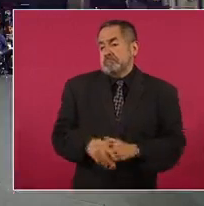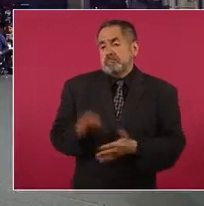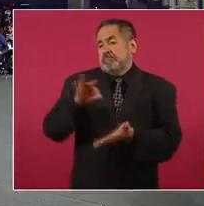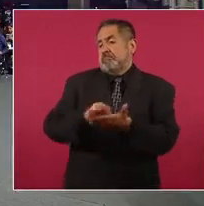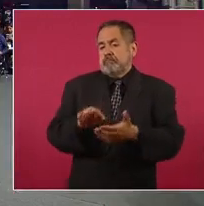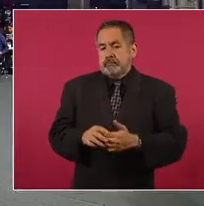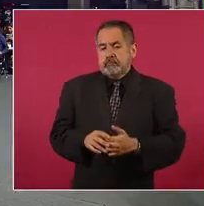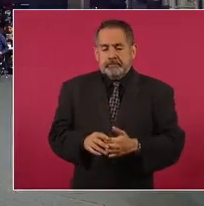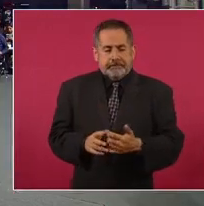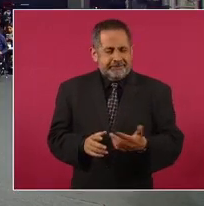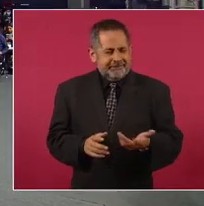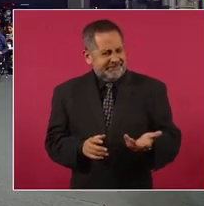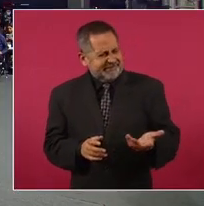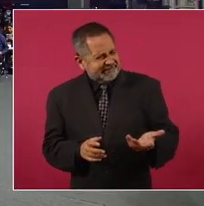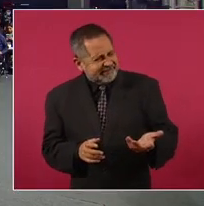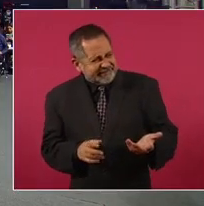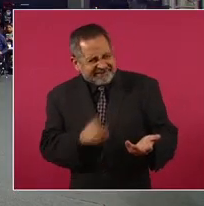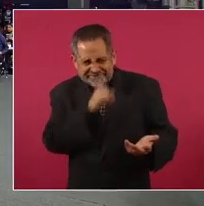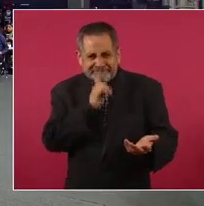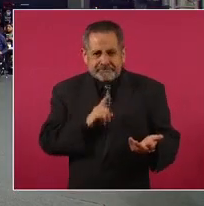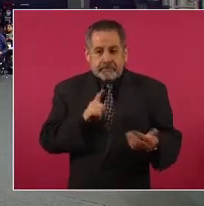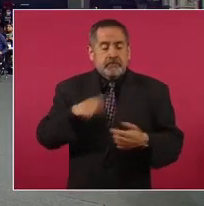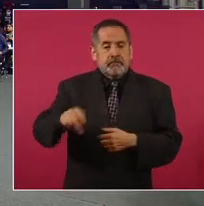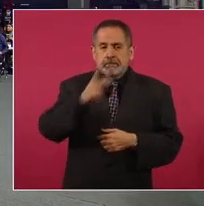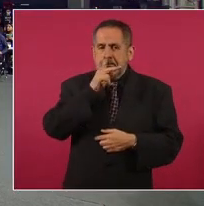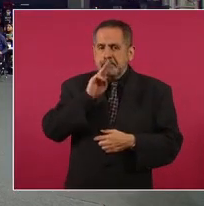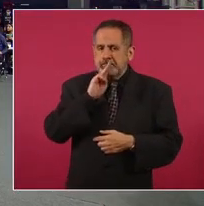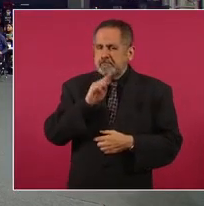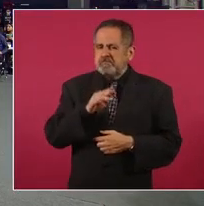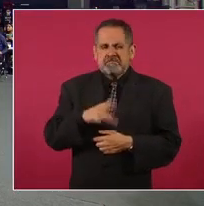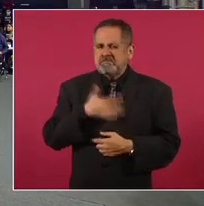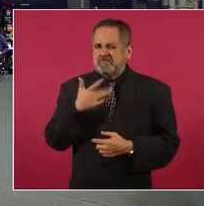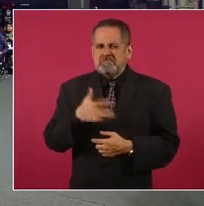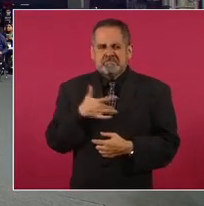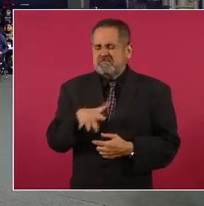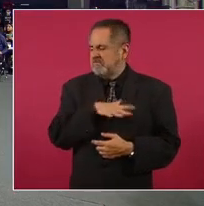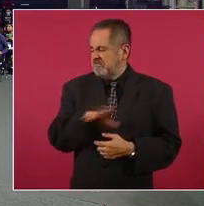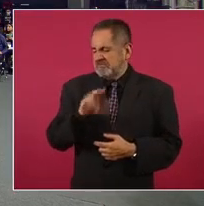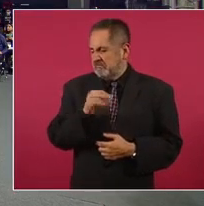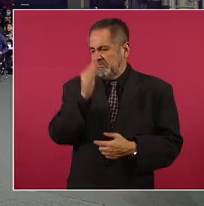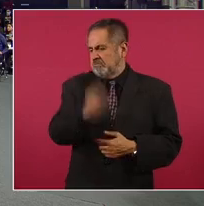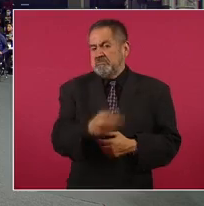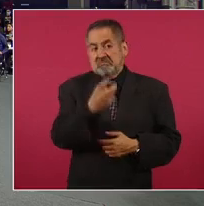Los padres de los jóvenes no aceptaron